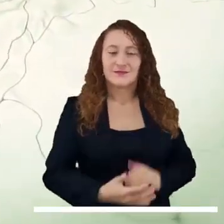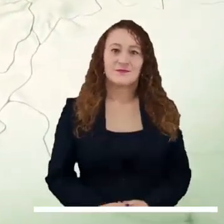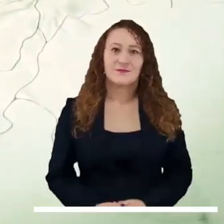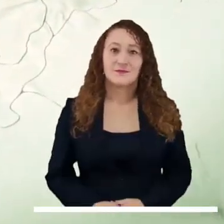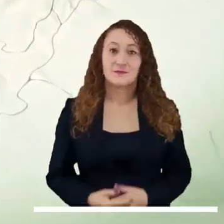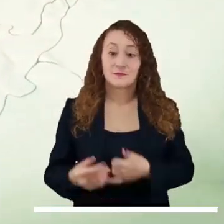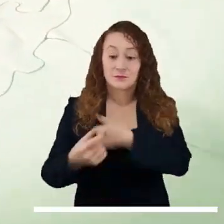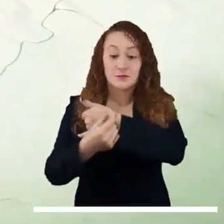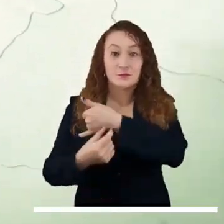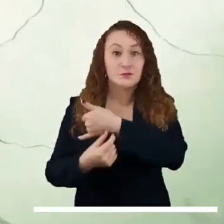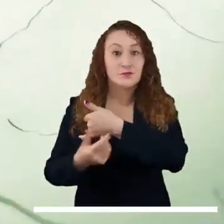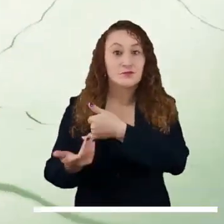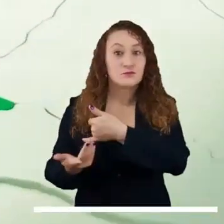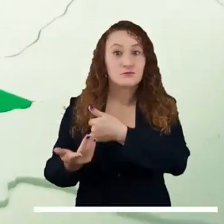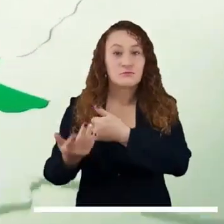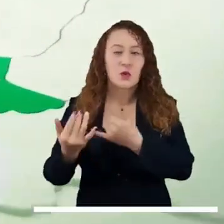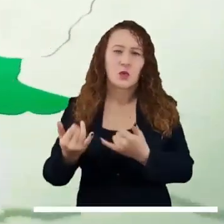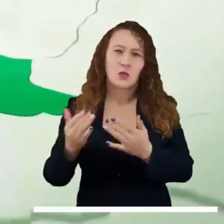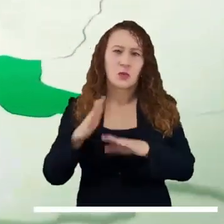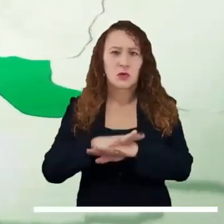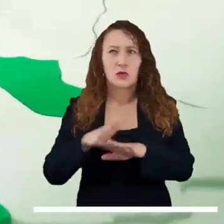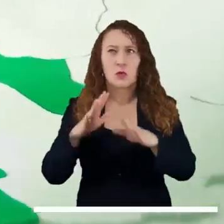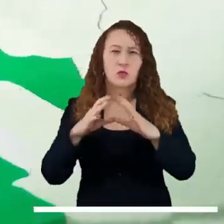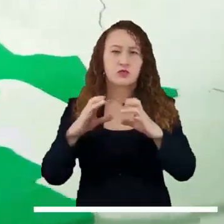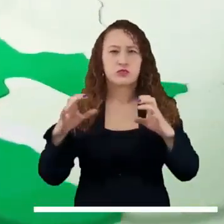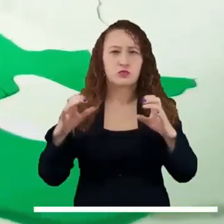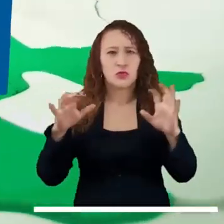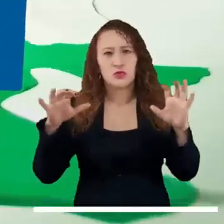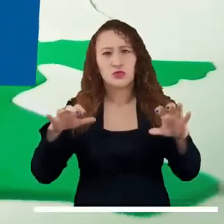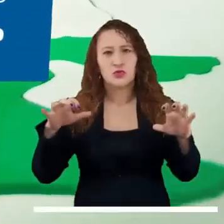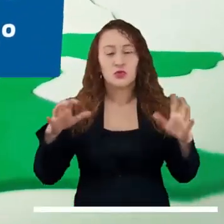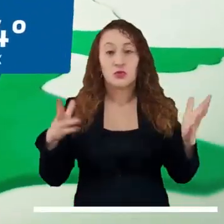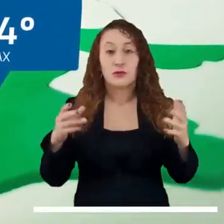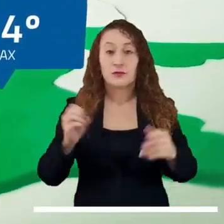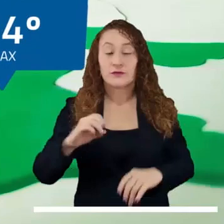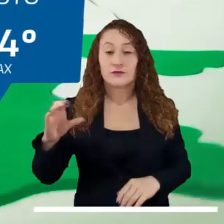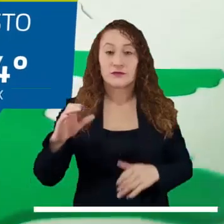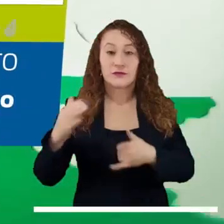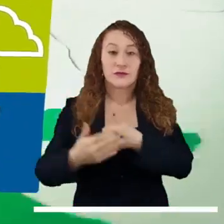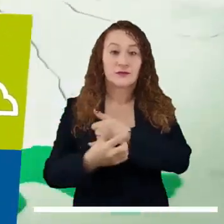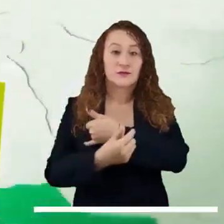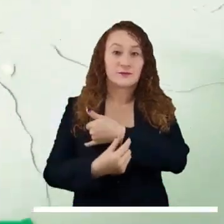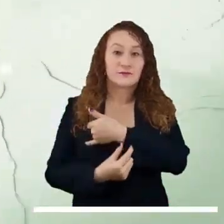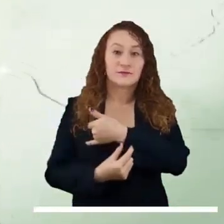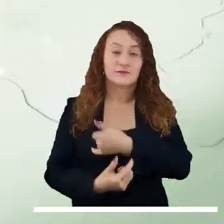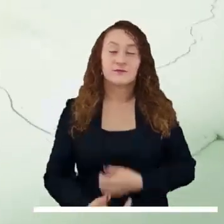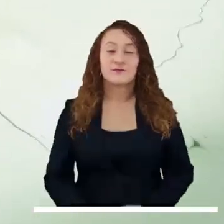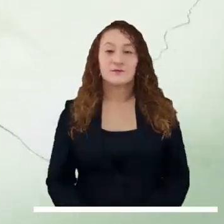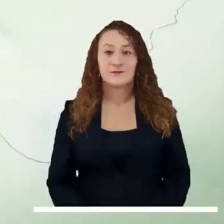tanto el pacífico promete una tarde zen y nublada con lluvias moderadas en el occidente de la región